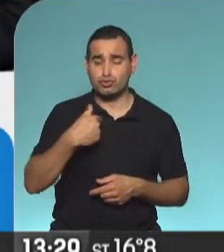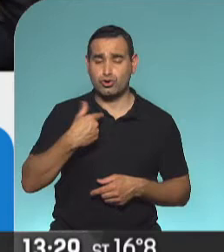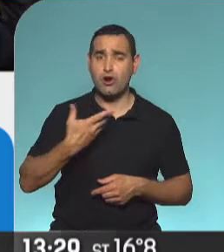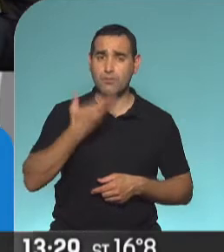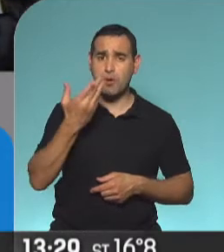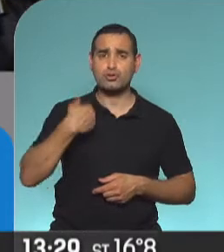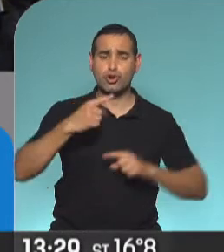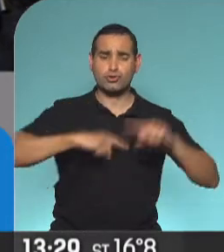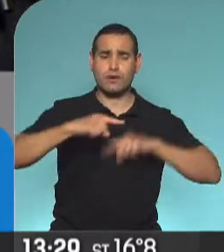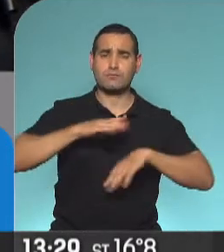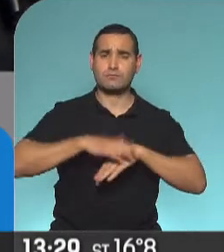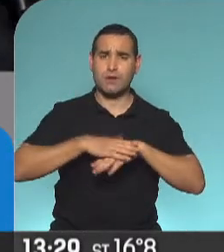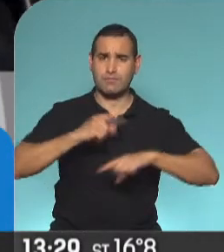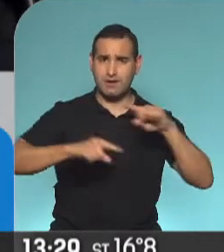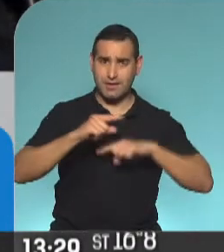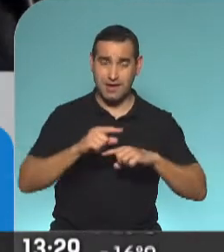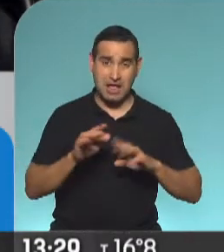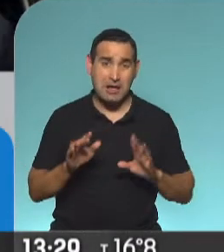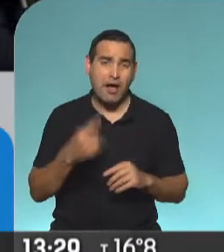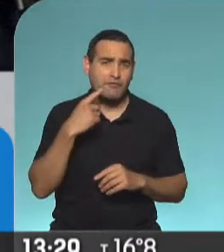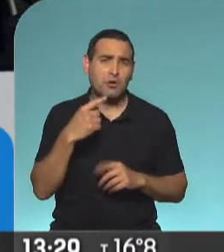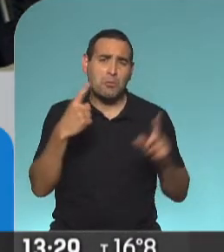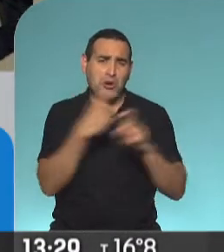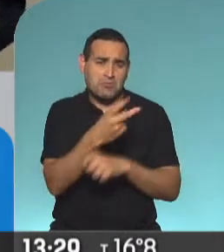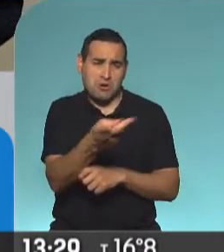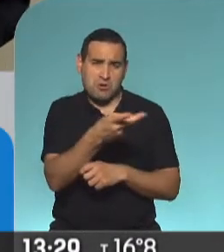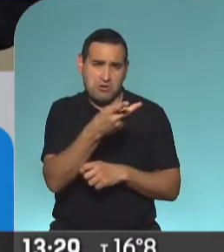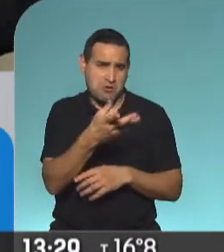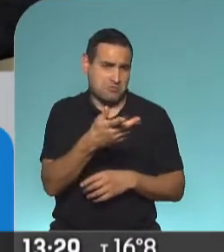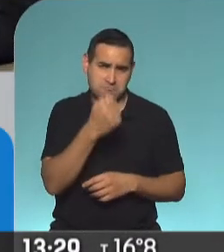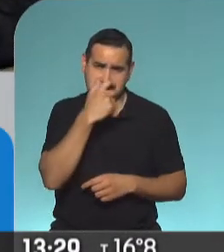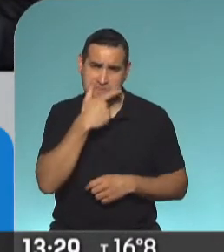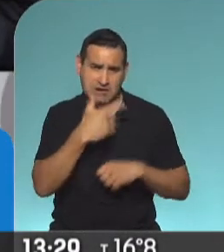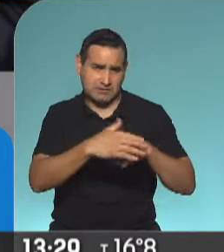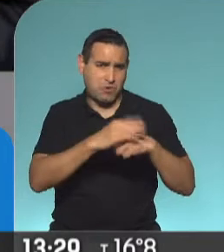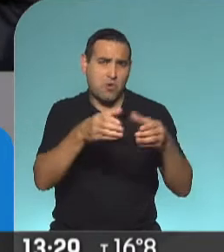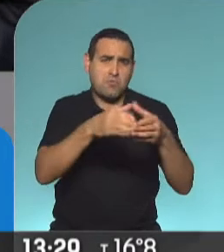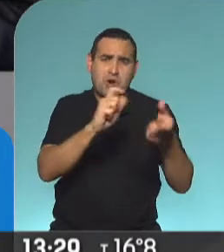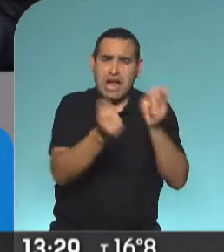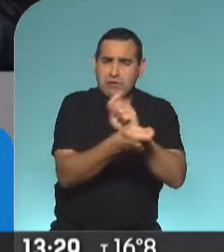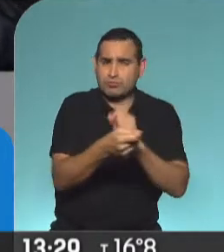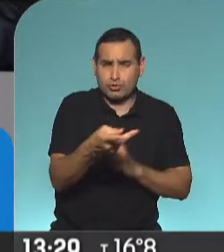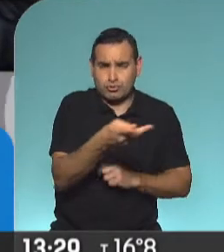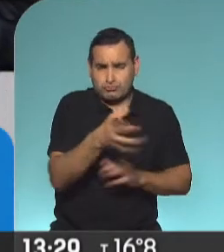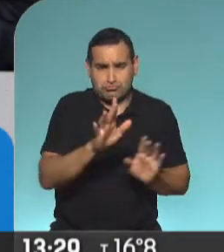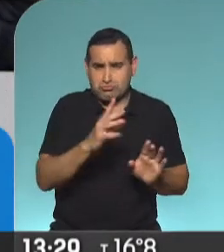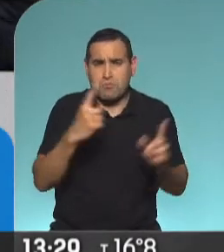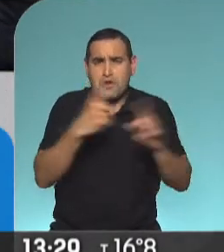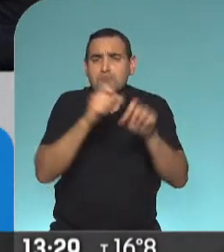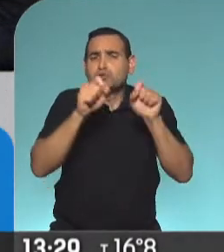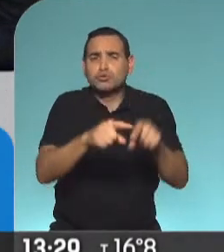que conduce todo eso soy yo. Pero bueno, será un problema que tendrá que resolver Cambiemos o Juntos por el Cambio, de cómo